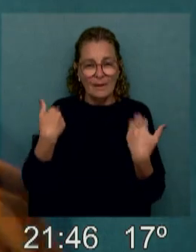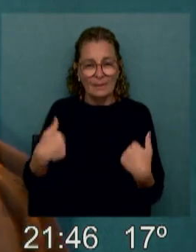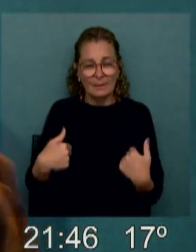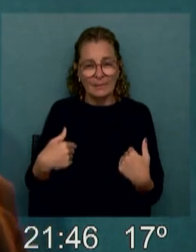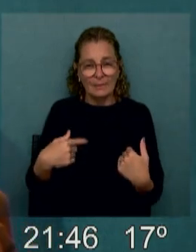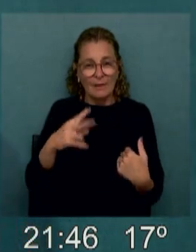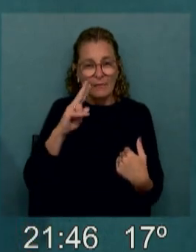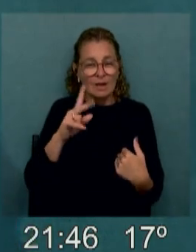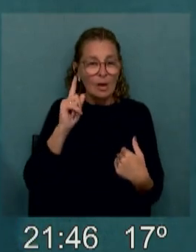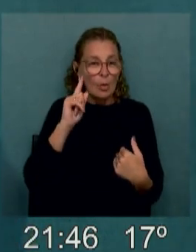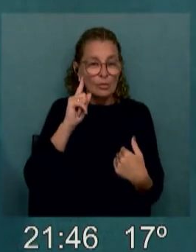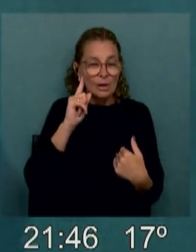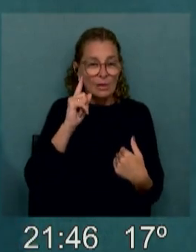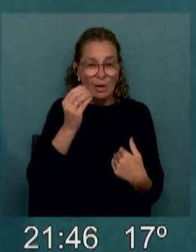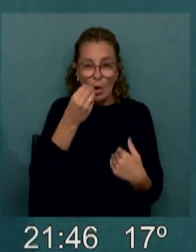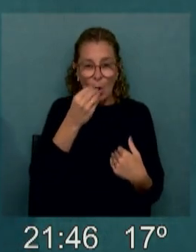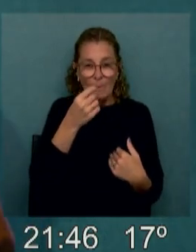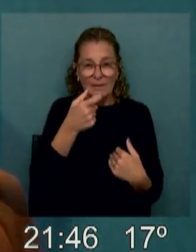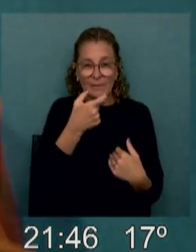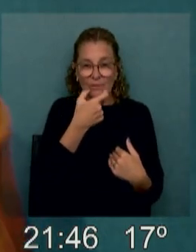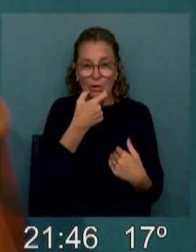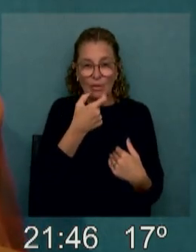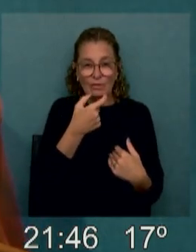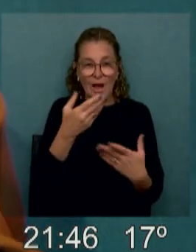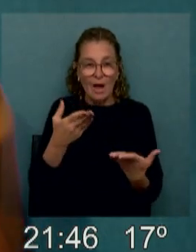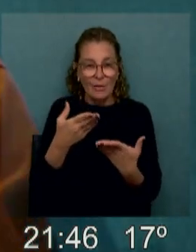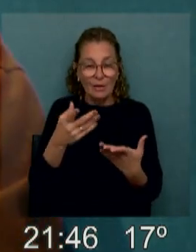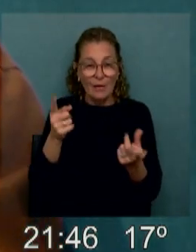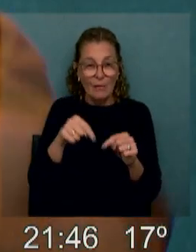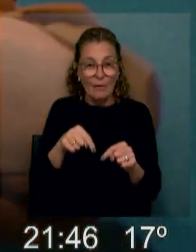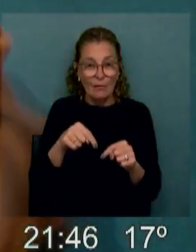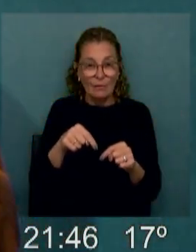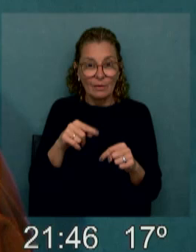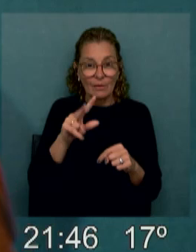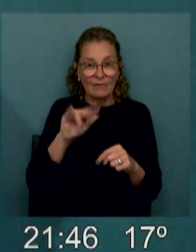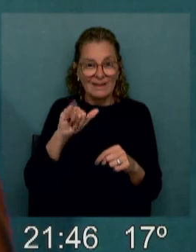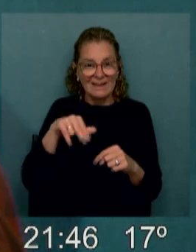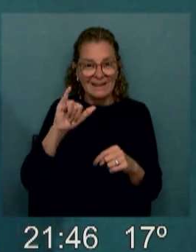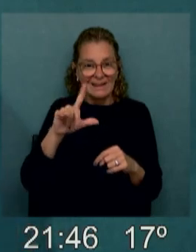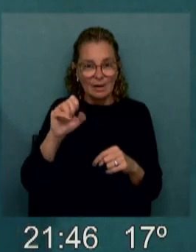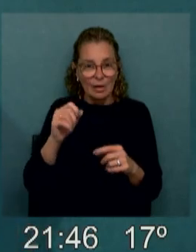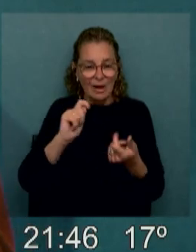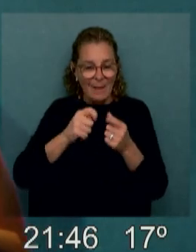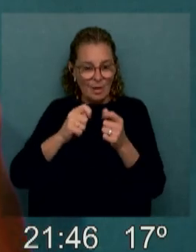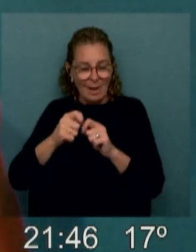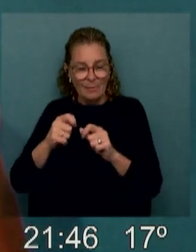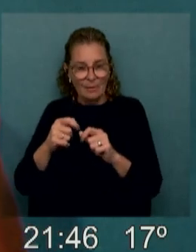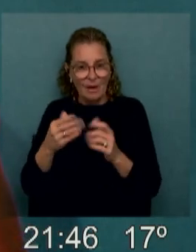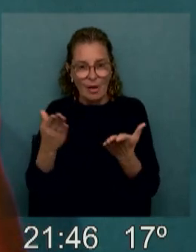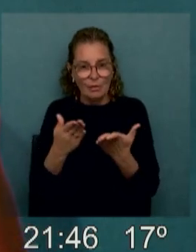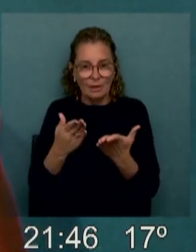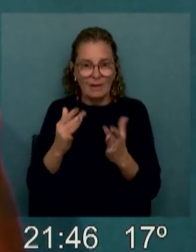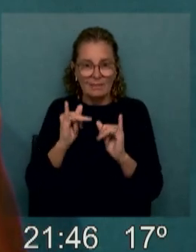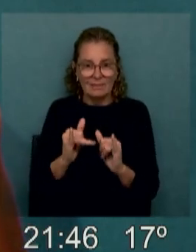gente, en vez de escucharse un disco, se comía unos bizcochos. La gente ahora volvió al vinilo. No sé, como que los formatos siempre fueron variando y